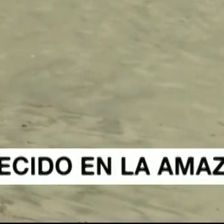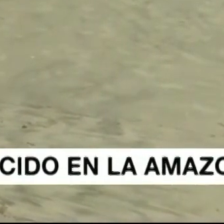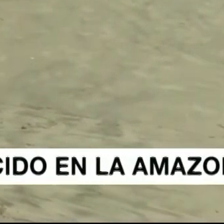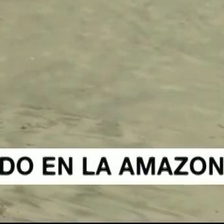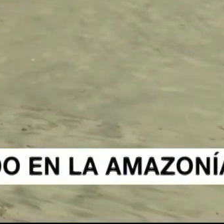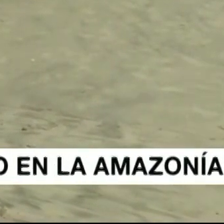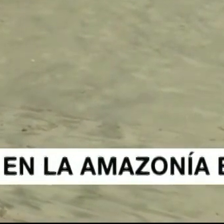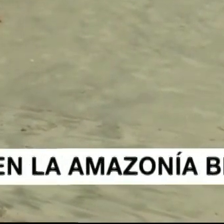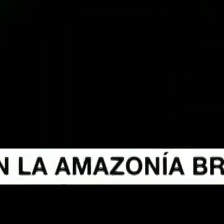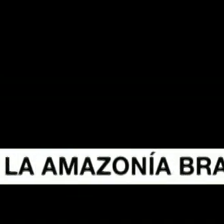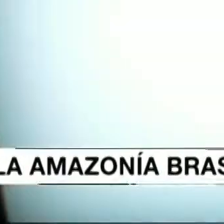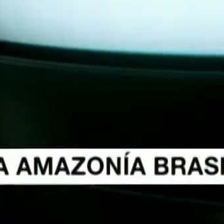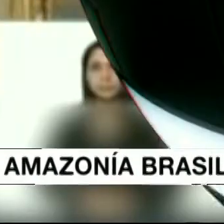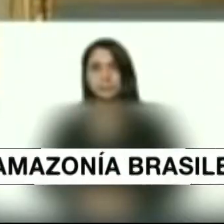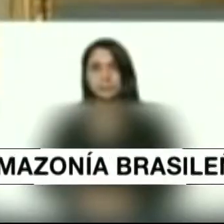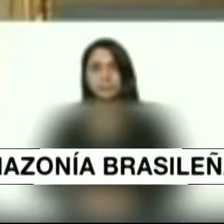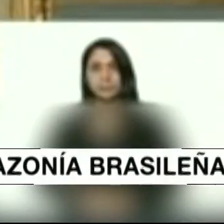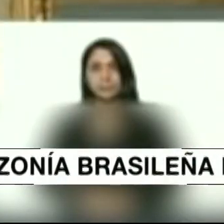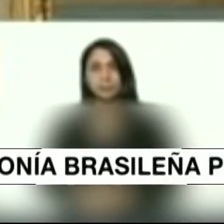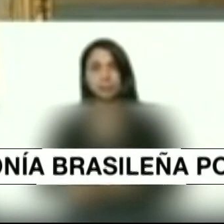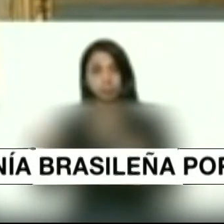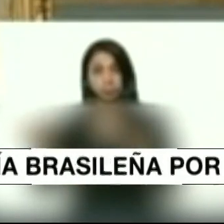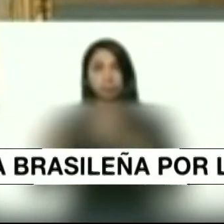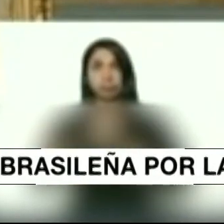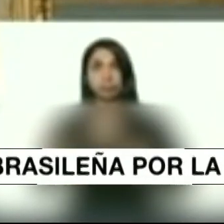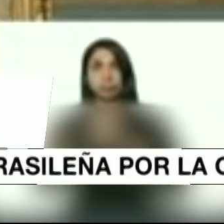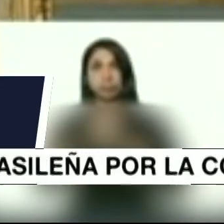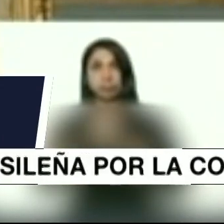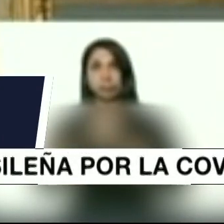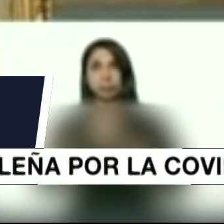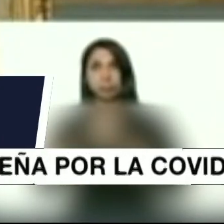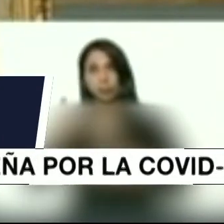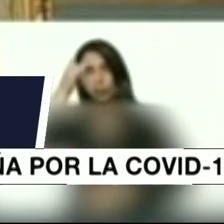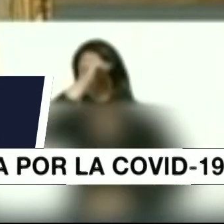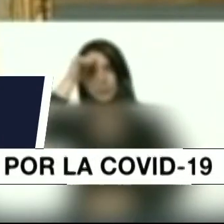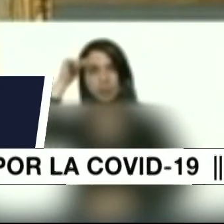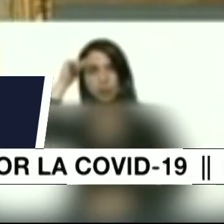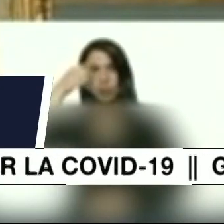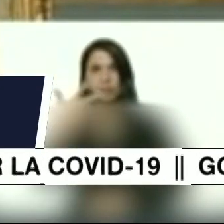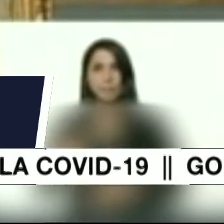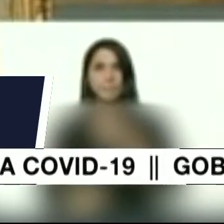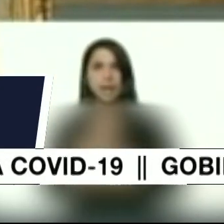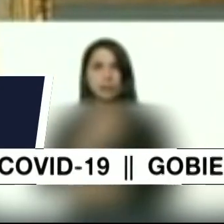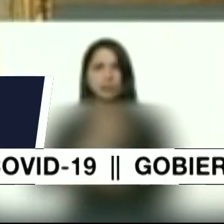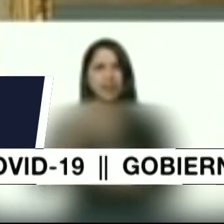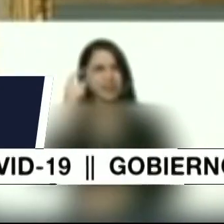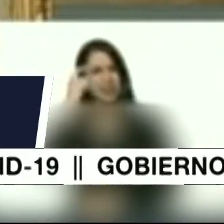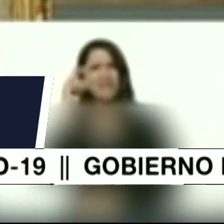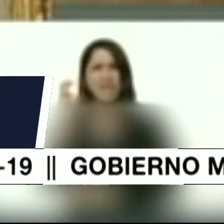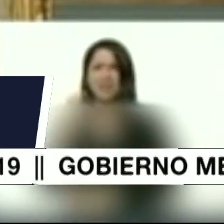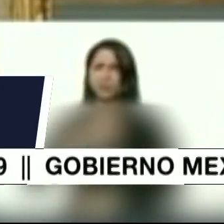en La Guaira. Así nos llegó el domingo 3 de mayo, ya desde el viernes.